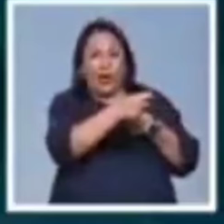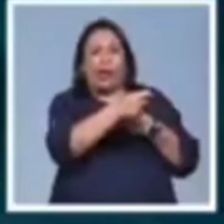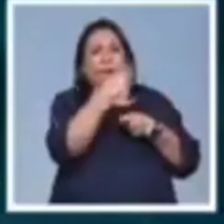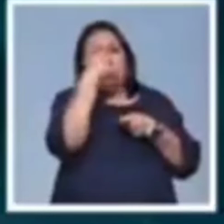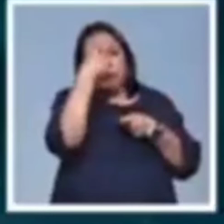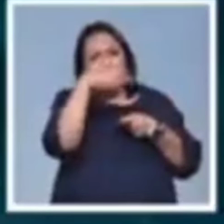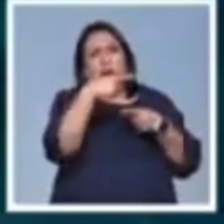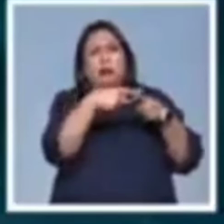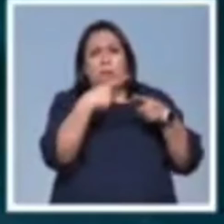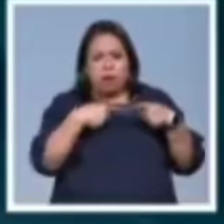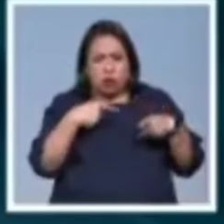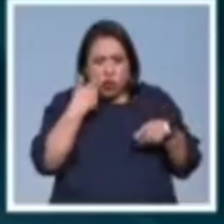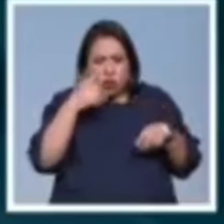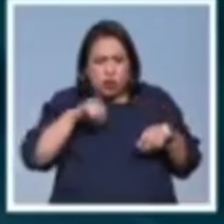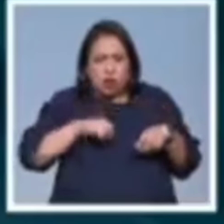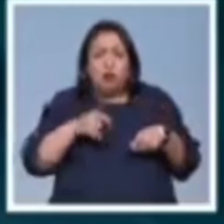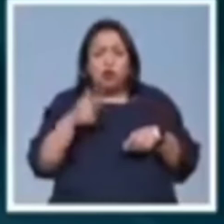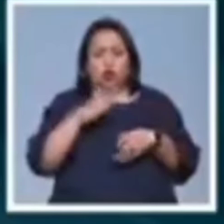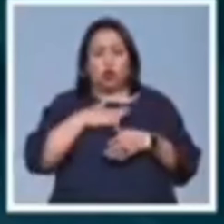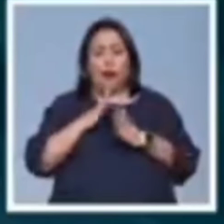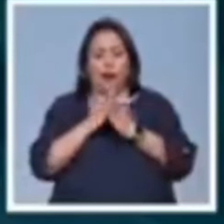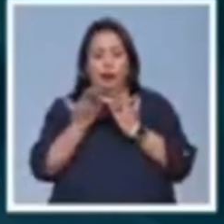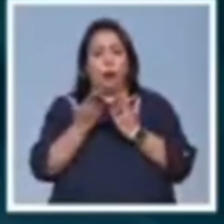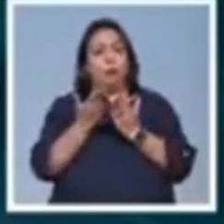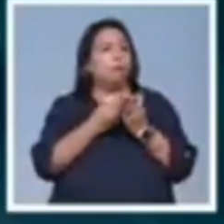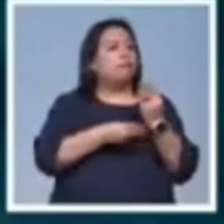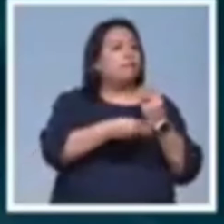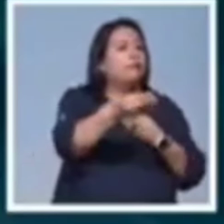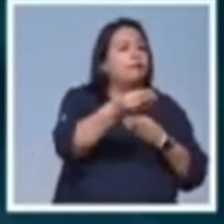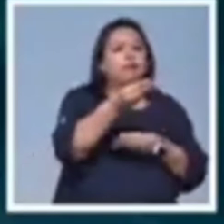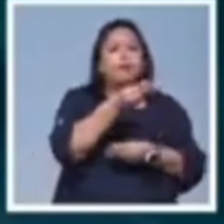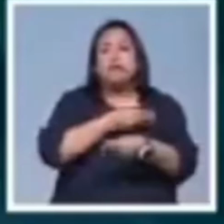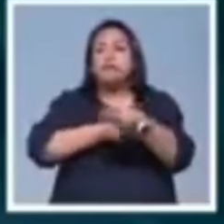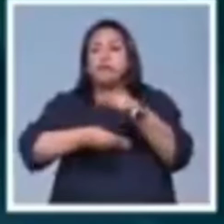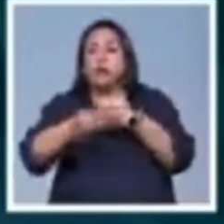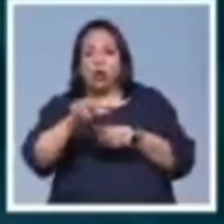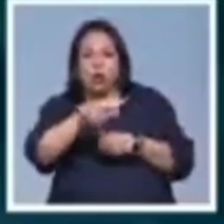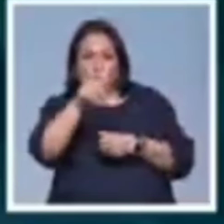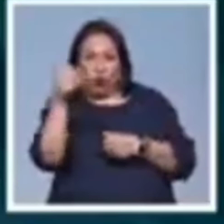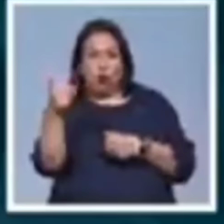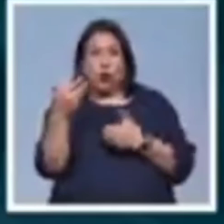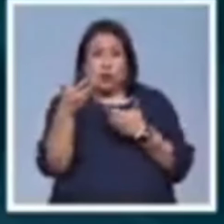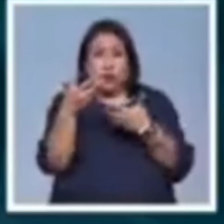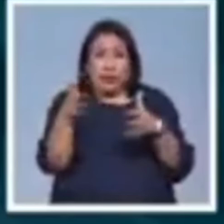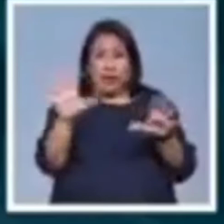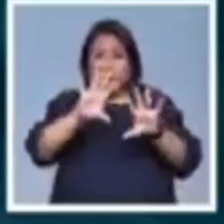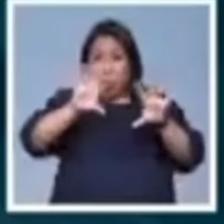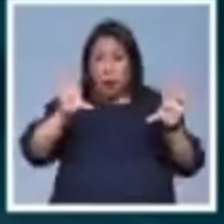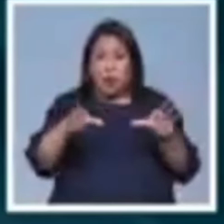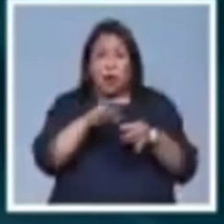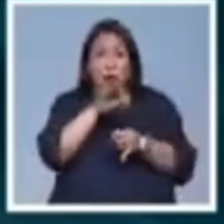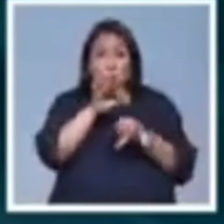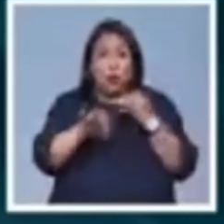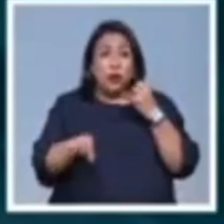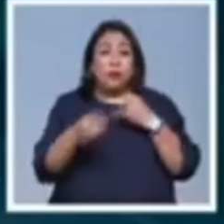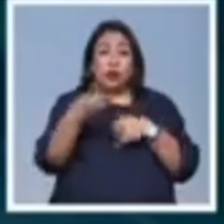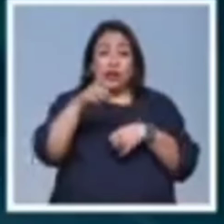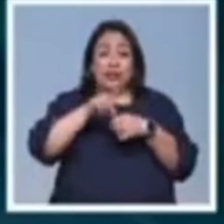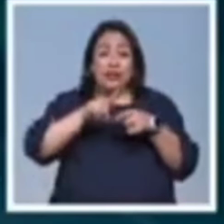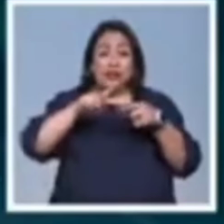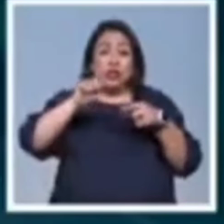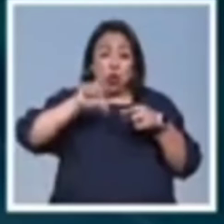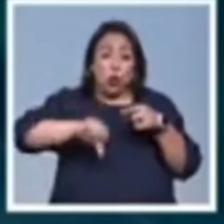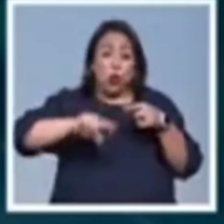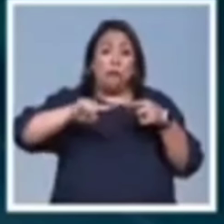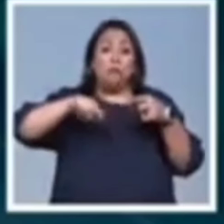hay gente que le interese, llegue con su libro y se lo intercambiamos por otro. Y una vez que ya tenemos el total al final de estos 3 días, que va a ser